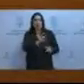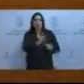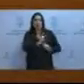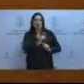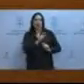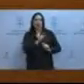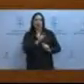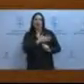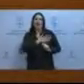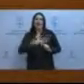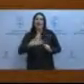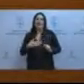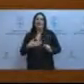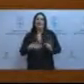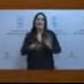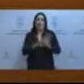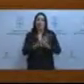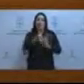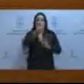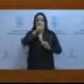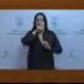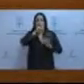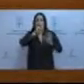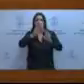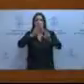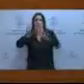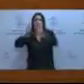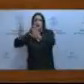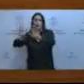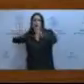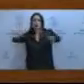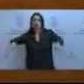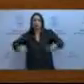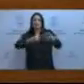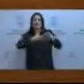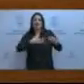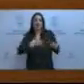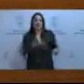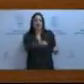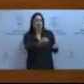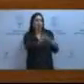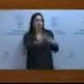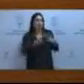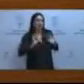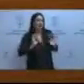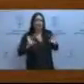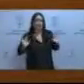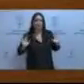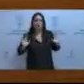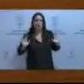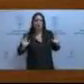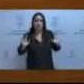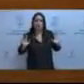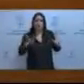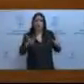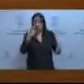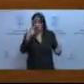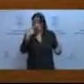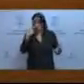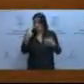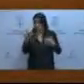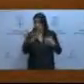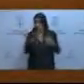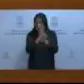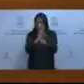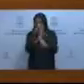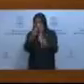la Constitución española del 78. Es la única información que me aportó. Y por otra parte, llamativo resulta, ya lo dijeron algunas